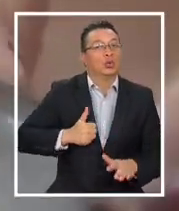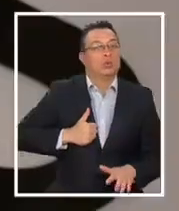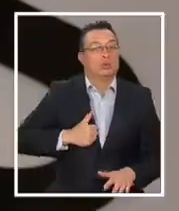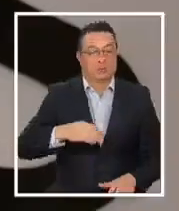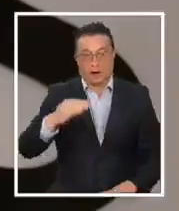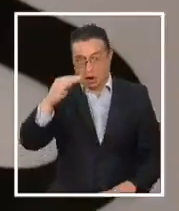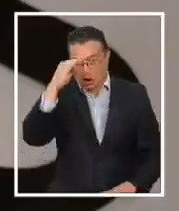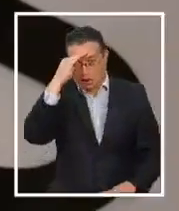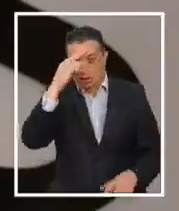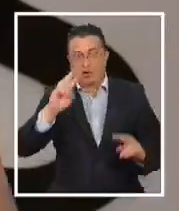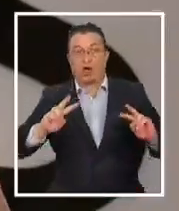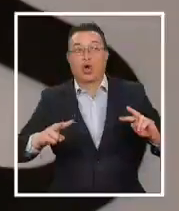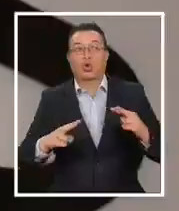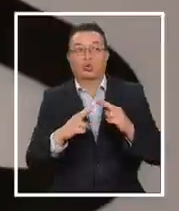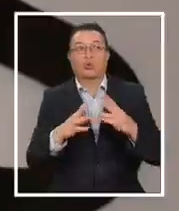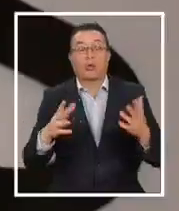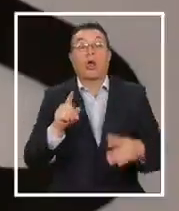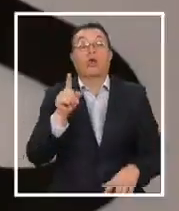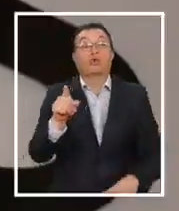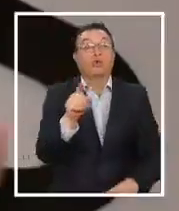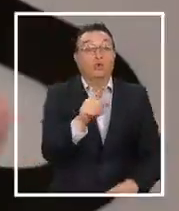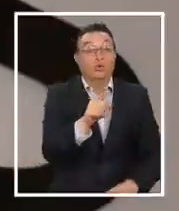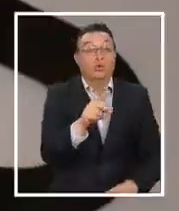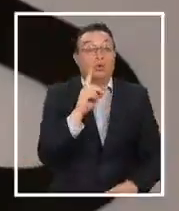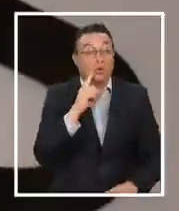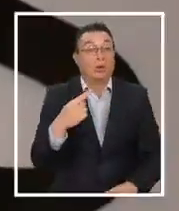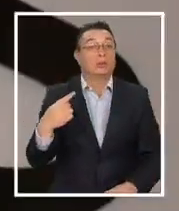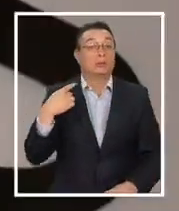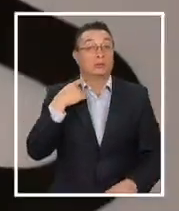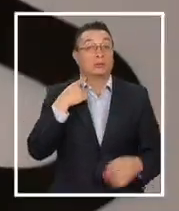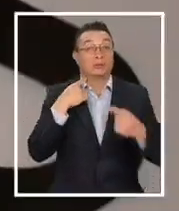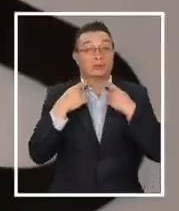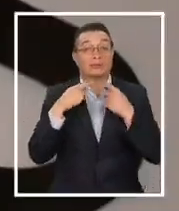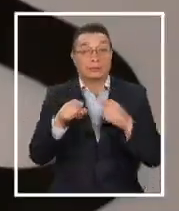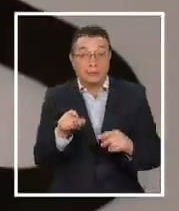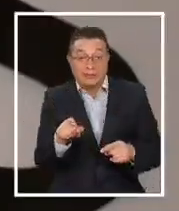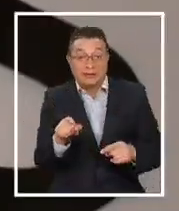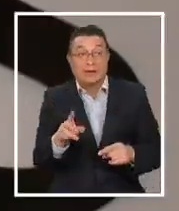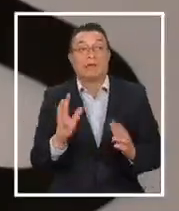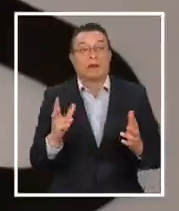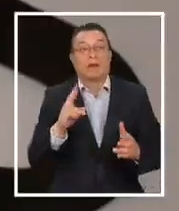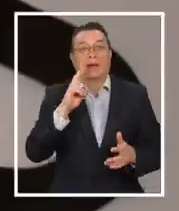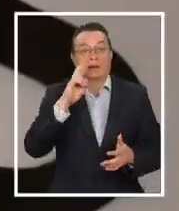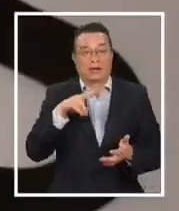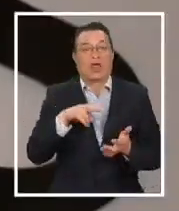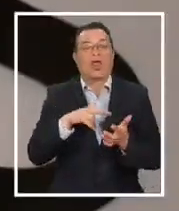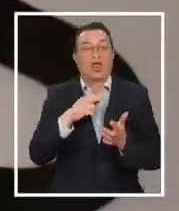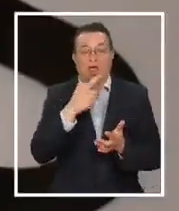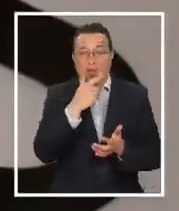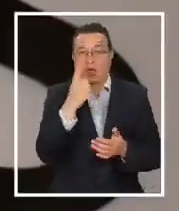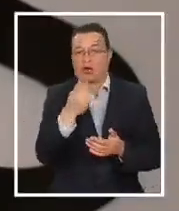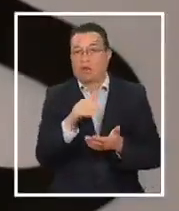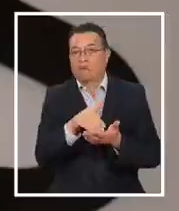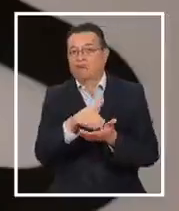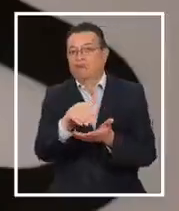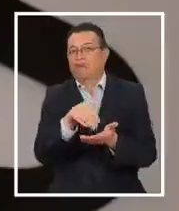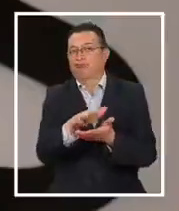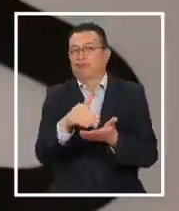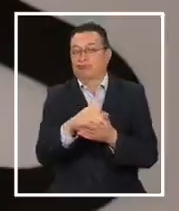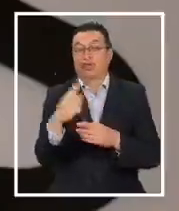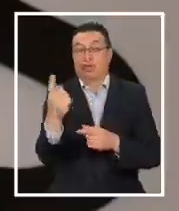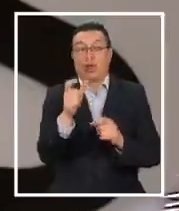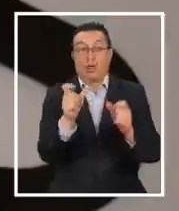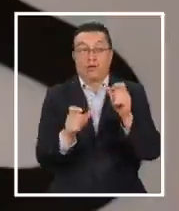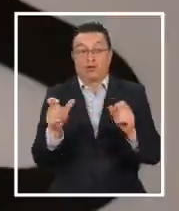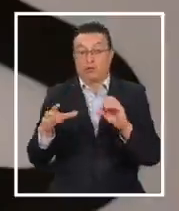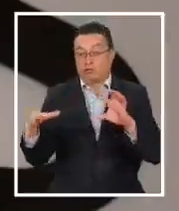confianza se está construyendo cada vez. Y aquel que sea expuesto en este tipo de práctica, sin duda que va a recibir repudio, porque hoy día además los